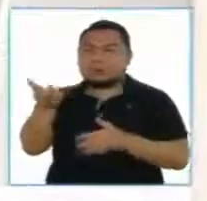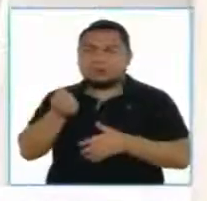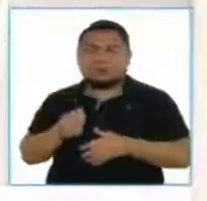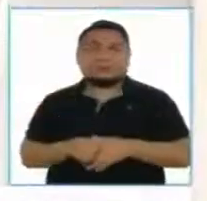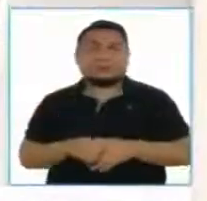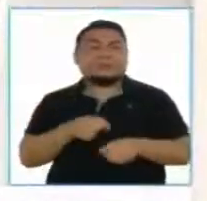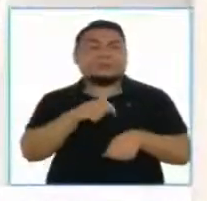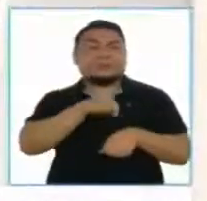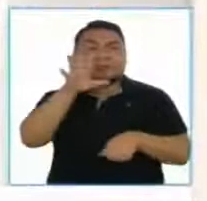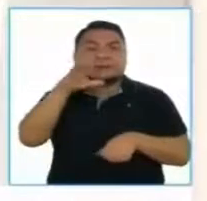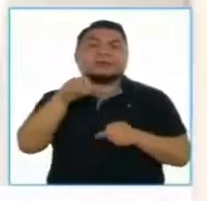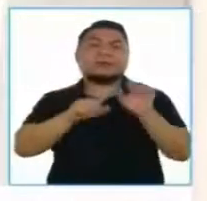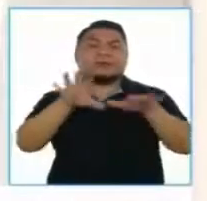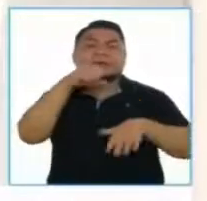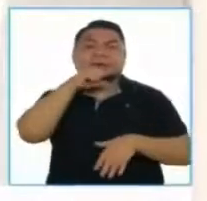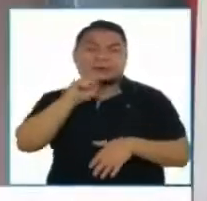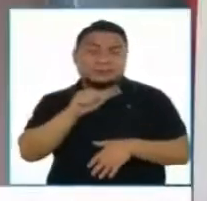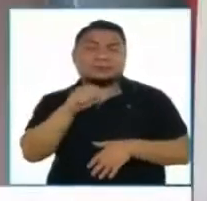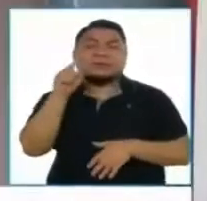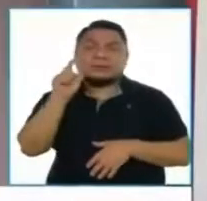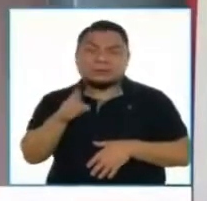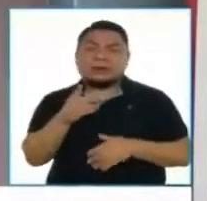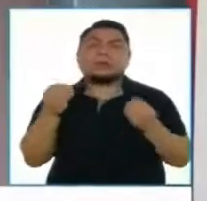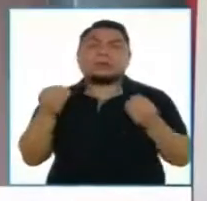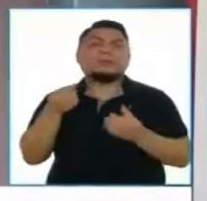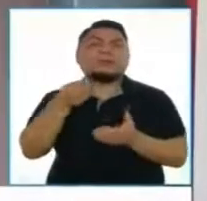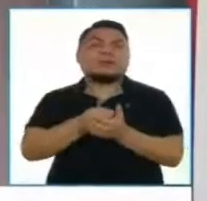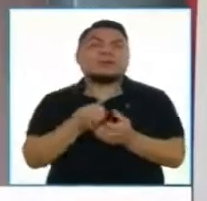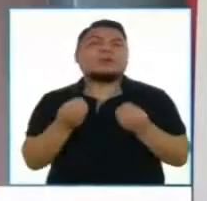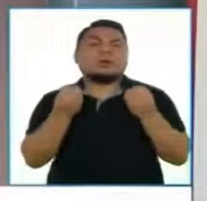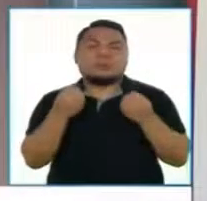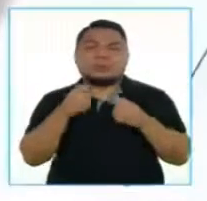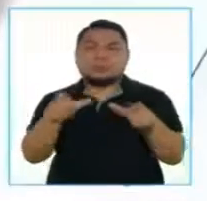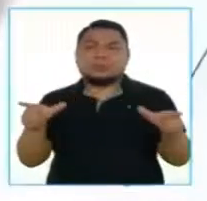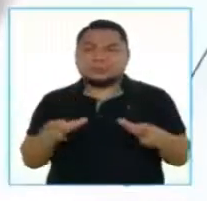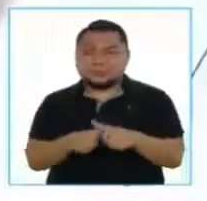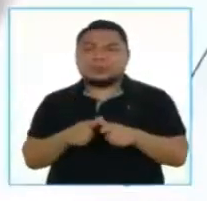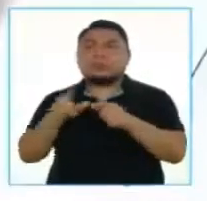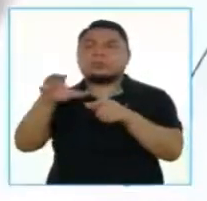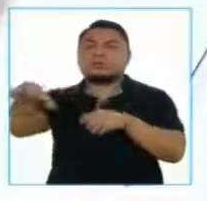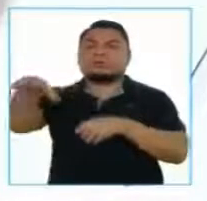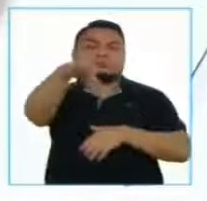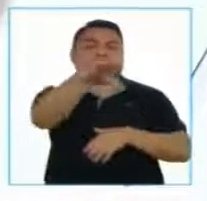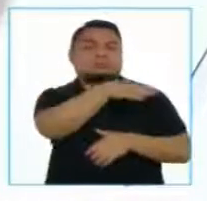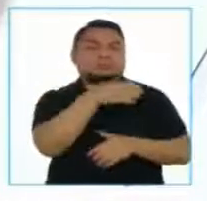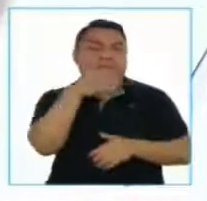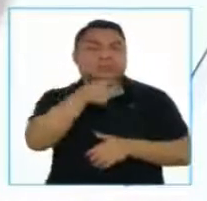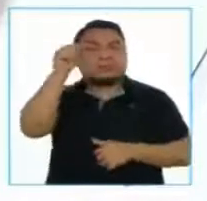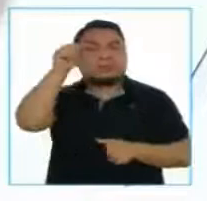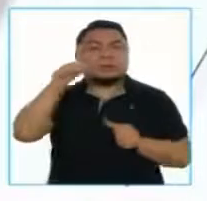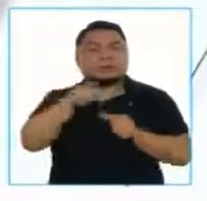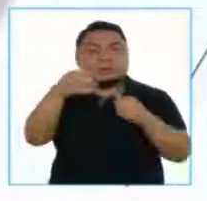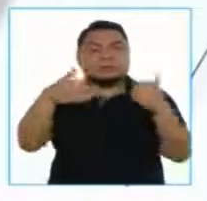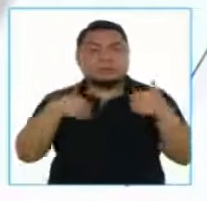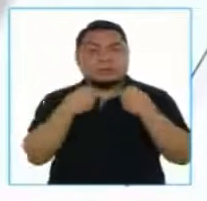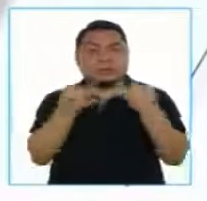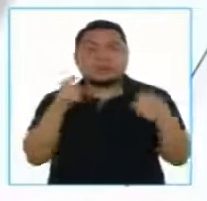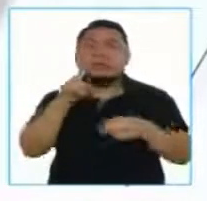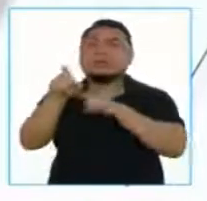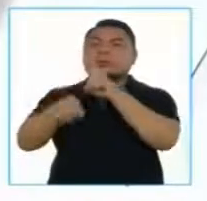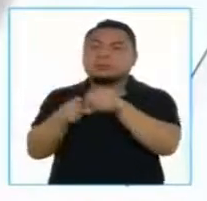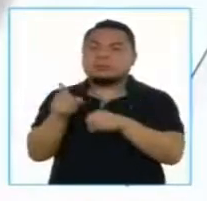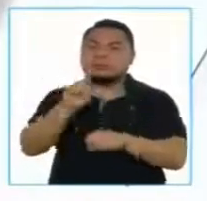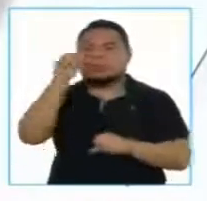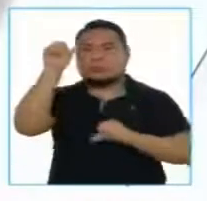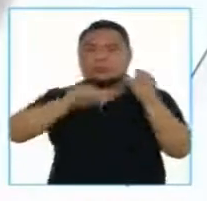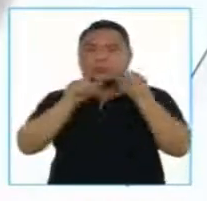5, que inicia el 15 de diciembre, la modalidad de pago será en lugares focalizados. Recuerde que si tiene alguna consulta,